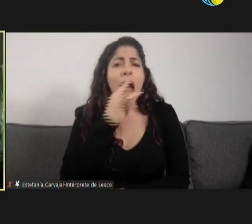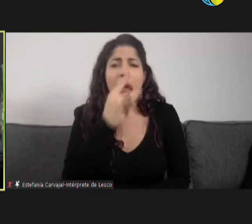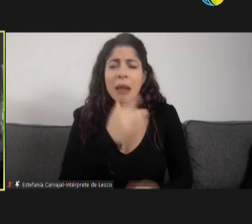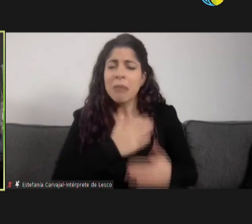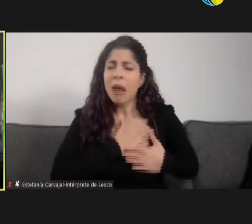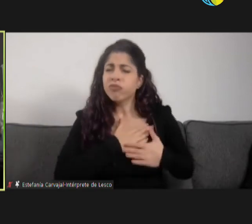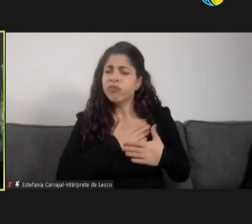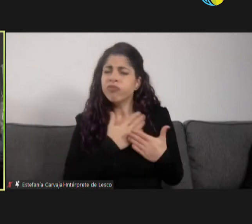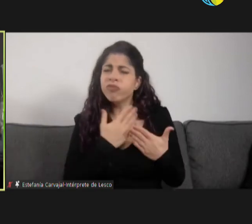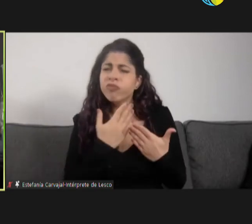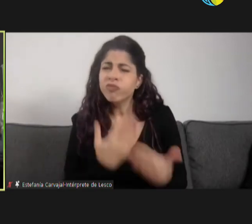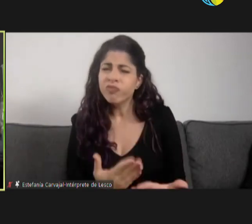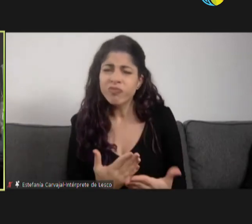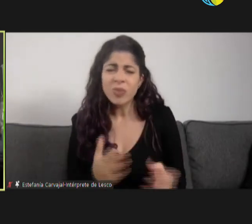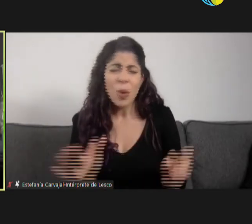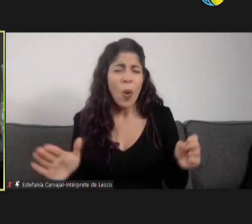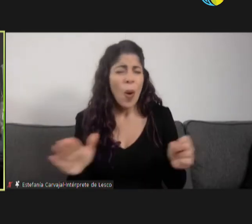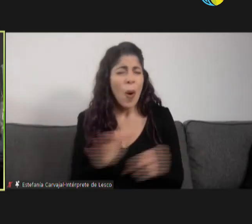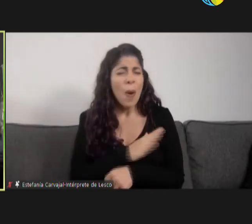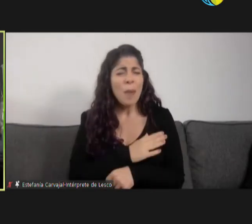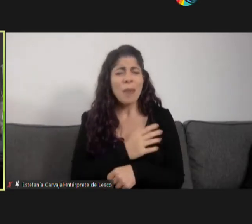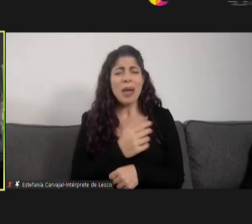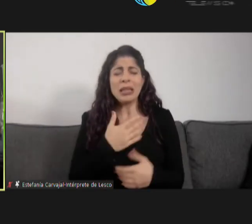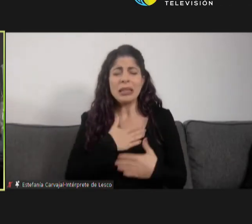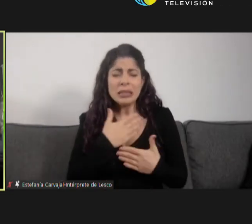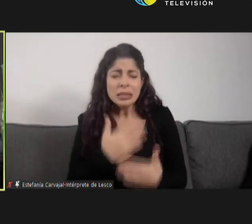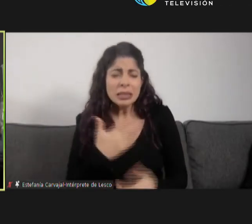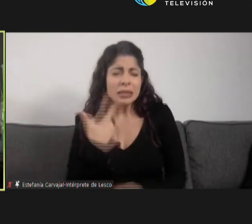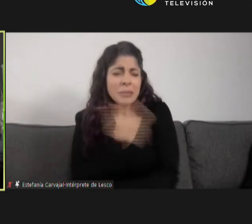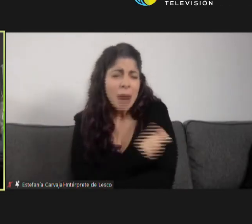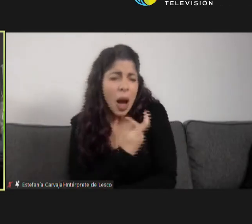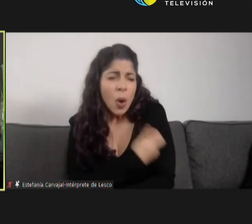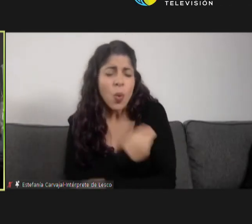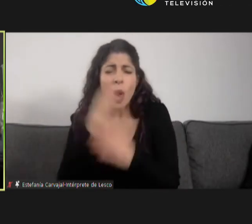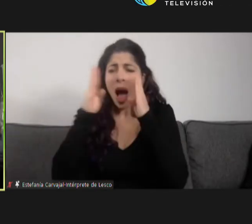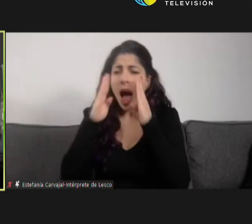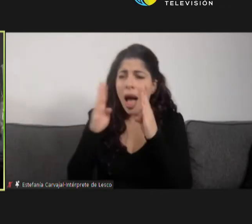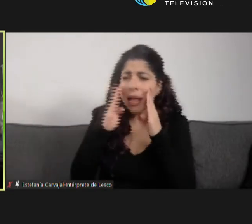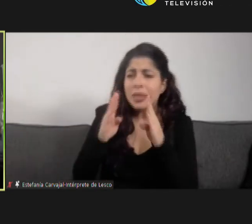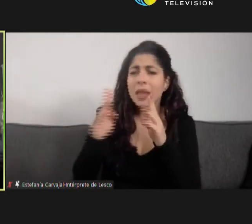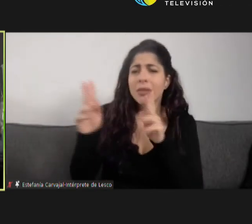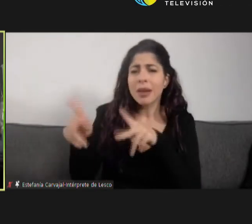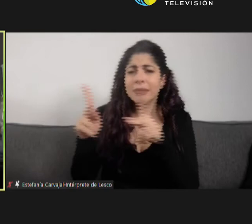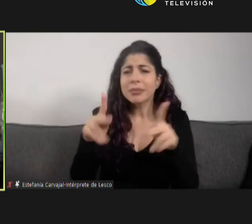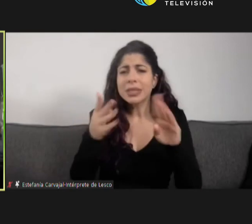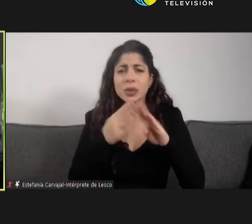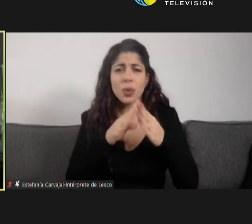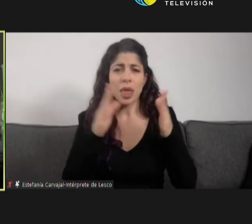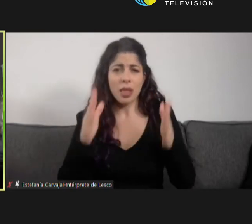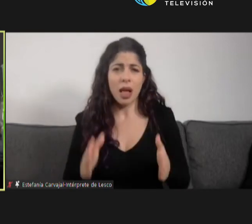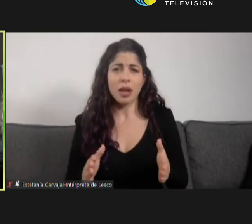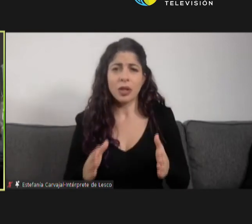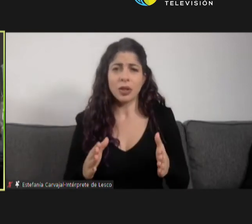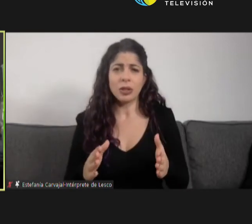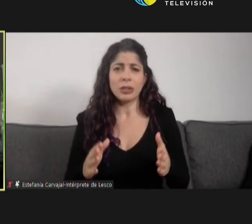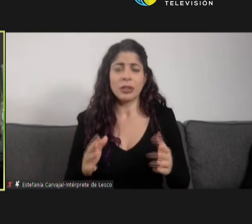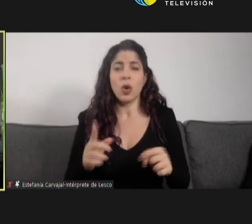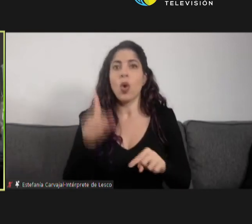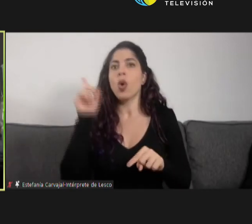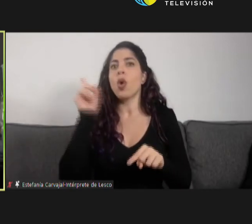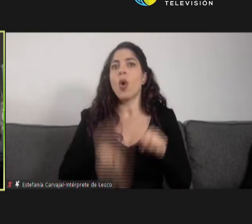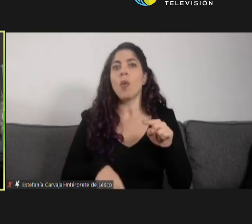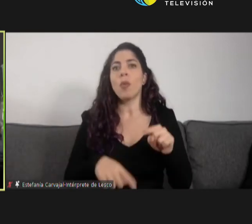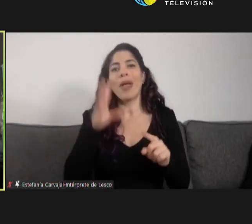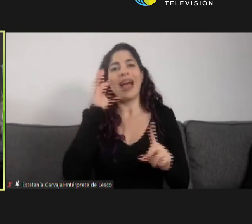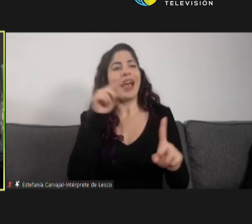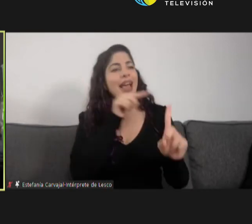entregándose en su totalidad a vacunar, a atender a nuestros ciudadanos. Y no se puede generalizar